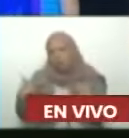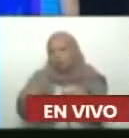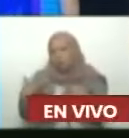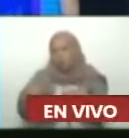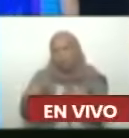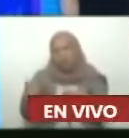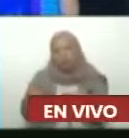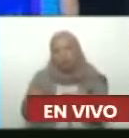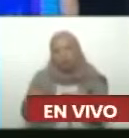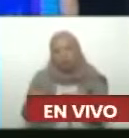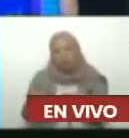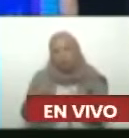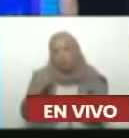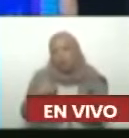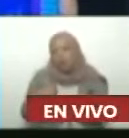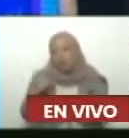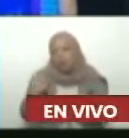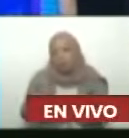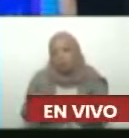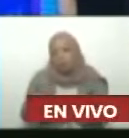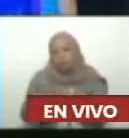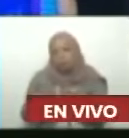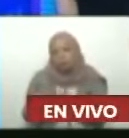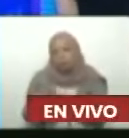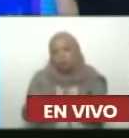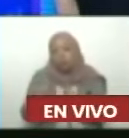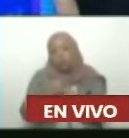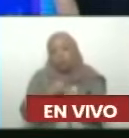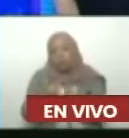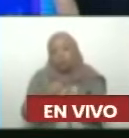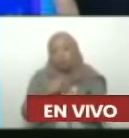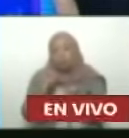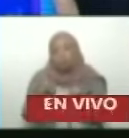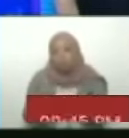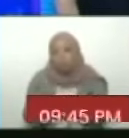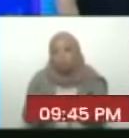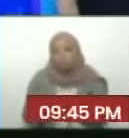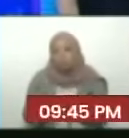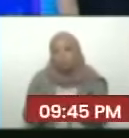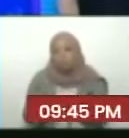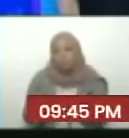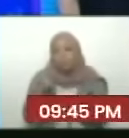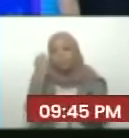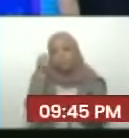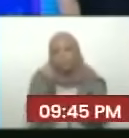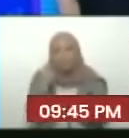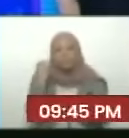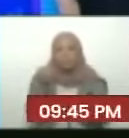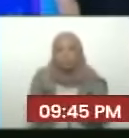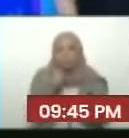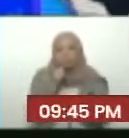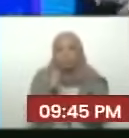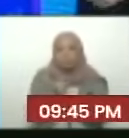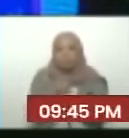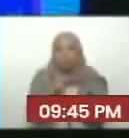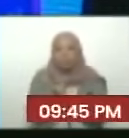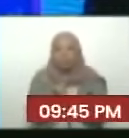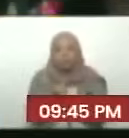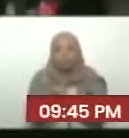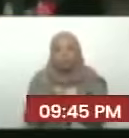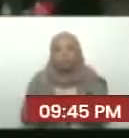alegría. Y en Argentina vamos a seguir peleándola. Así es. Vamos a seguir peleándola.